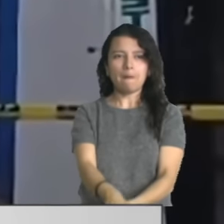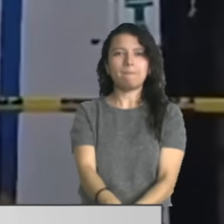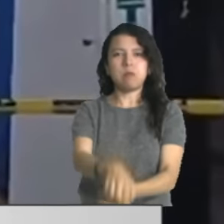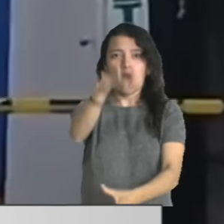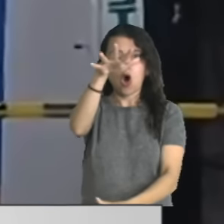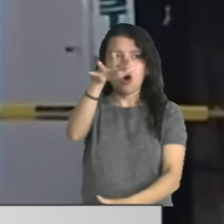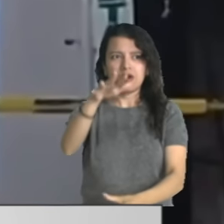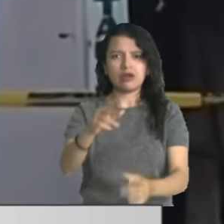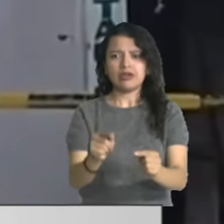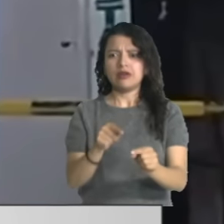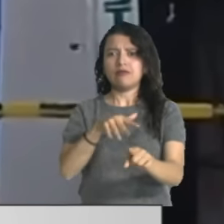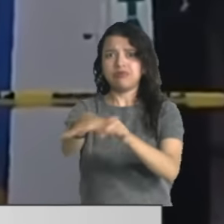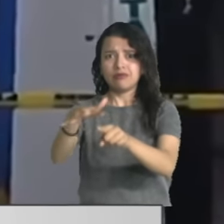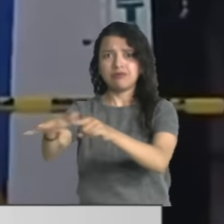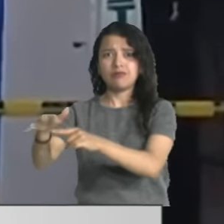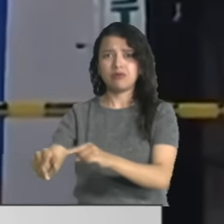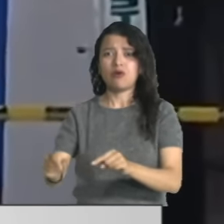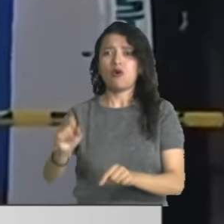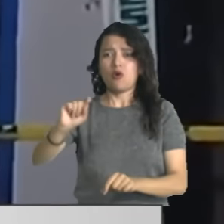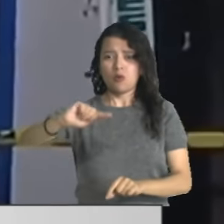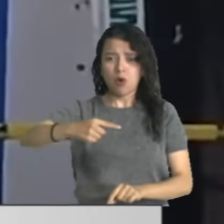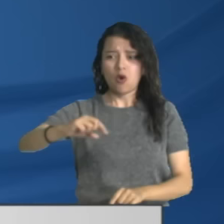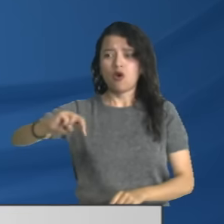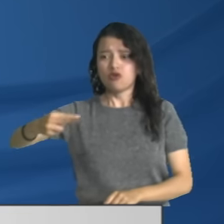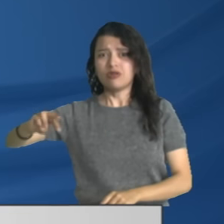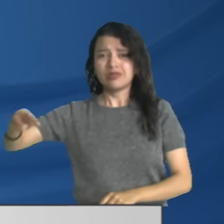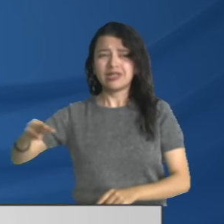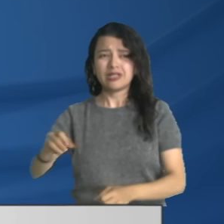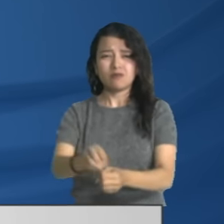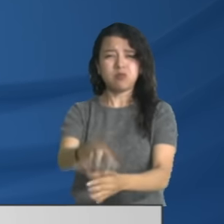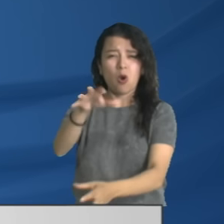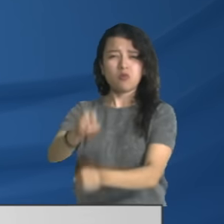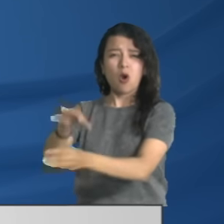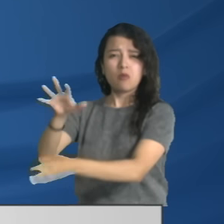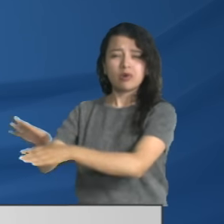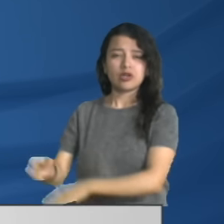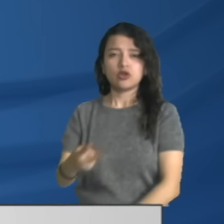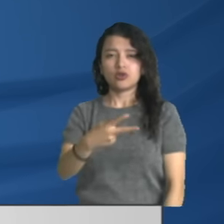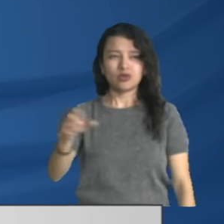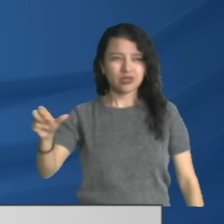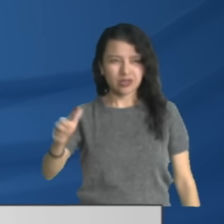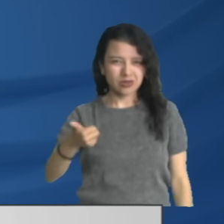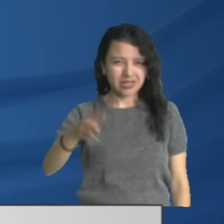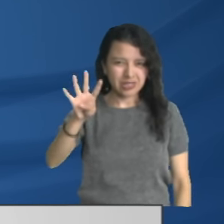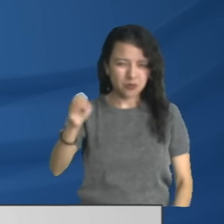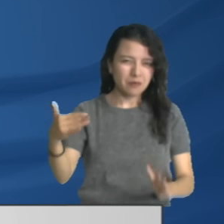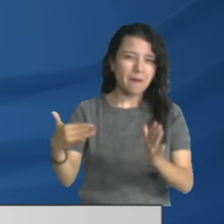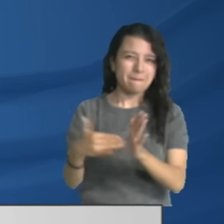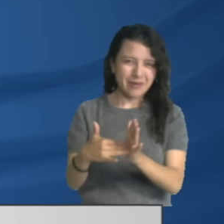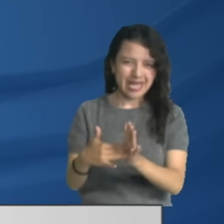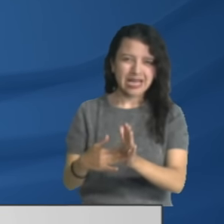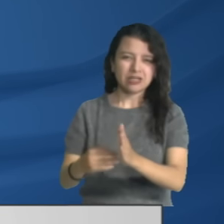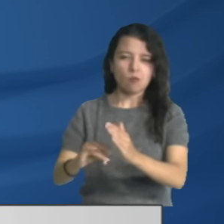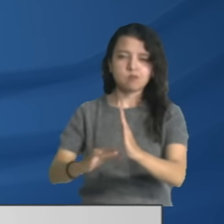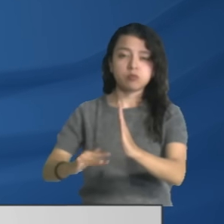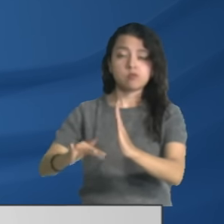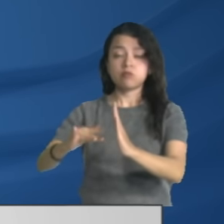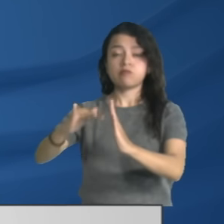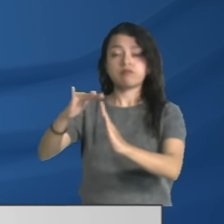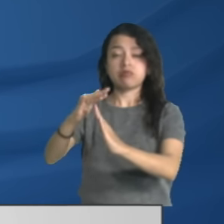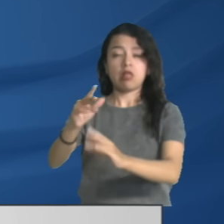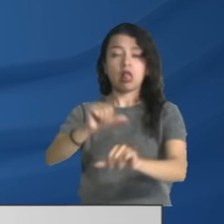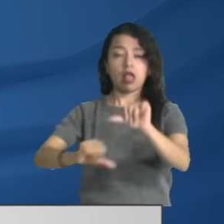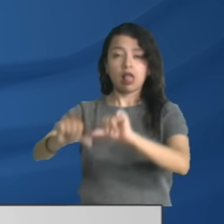3 autotanques, cada uno con una capacidad de 219.000 litros de materia prima. La empresa aseguró que